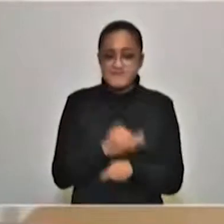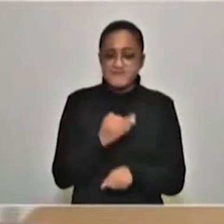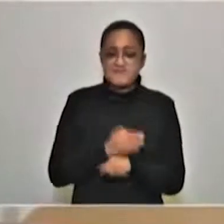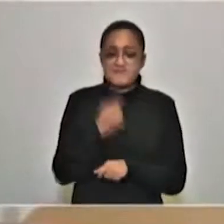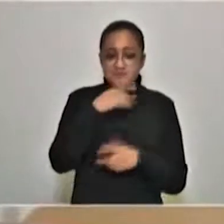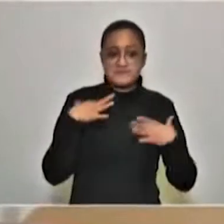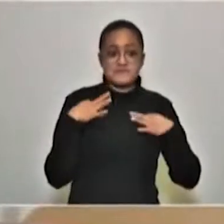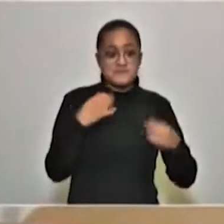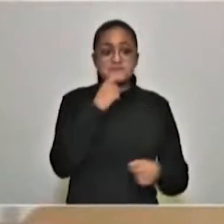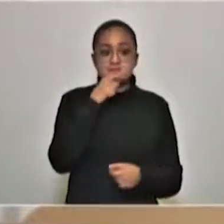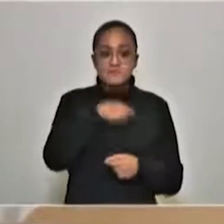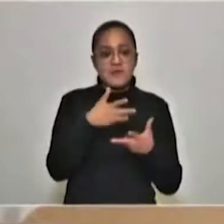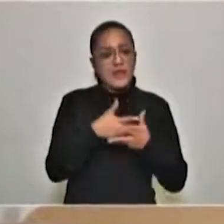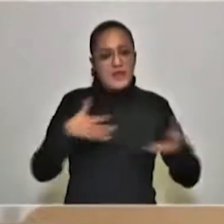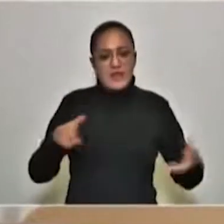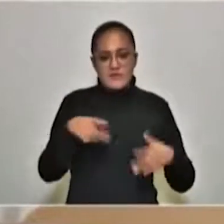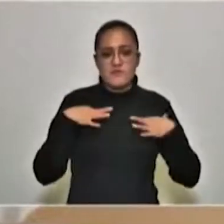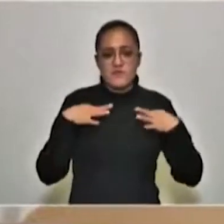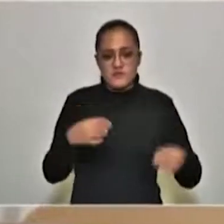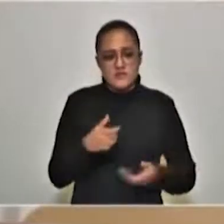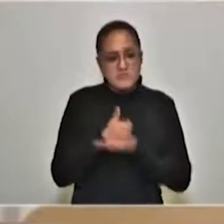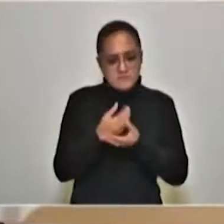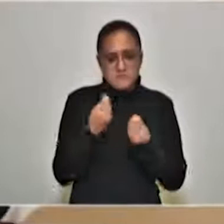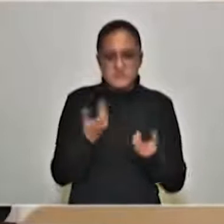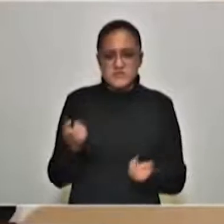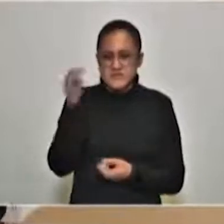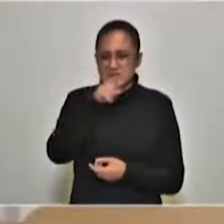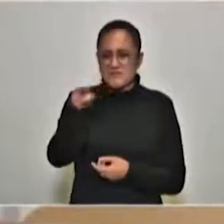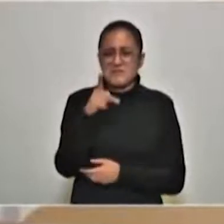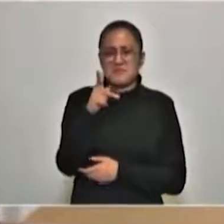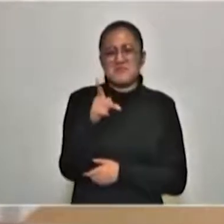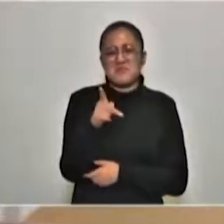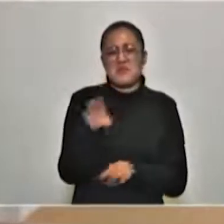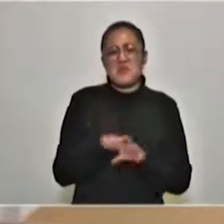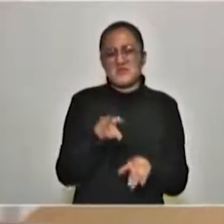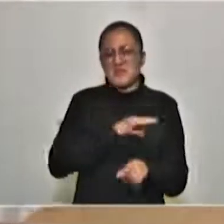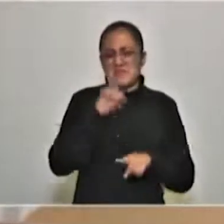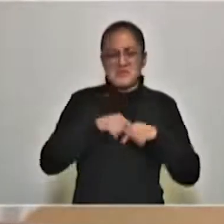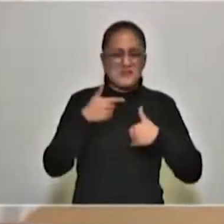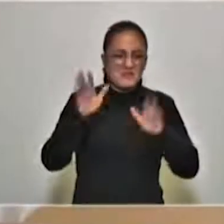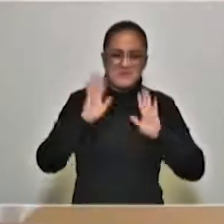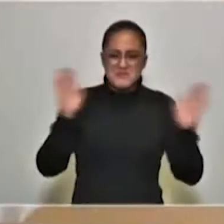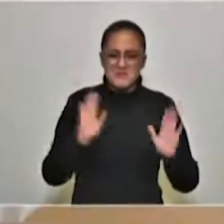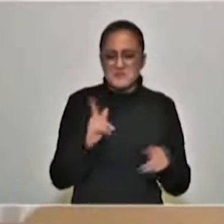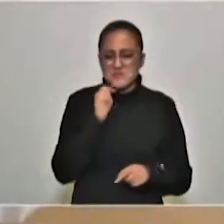que la fundación sigue ha sido una gran fundación los patronos por favor eso se puede mujer